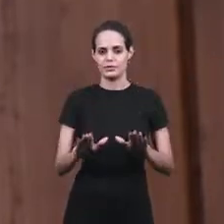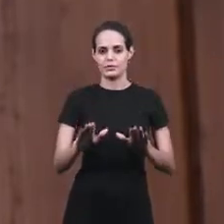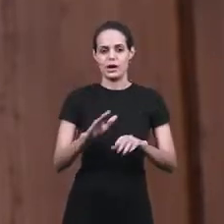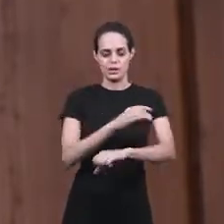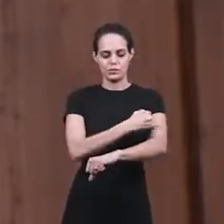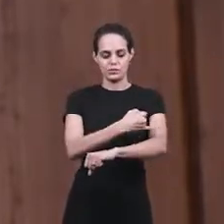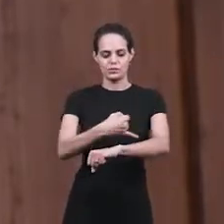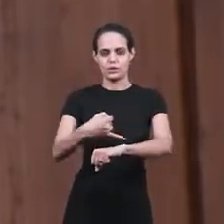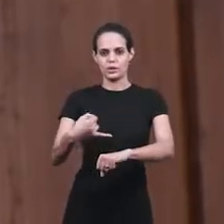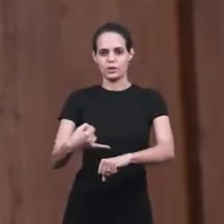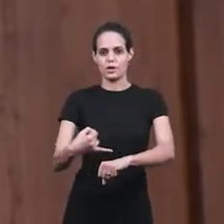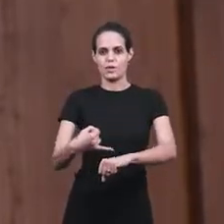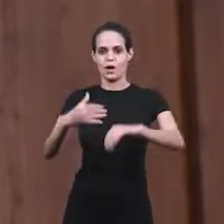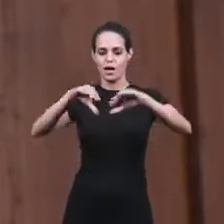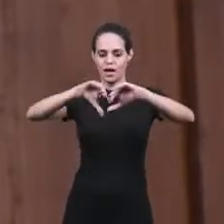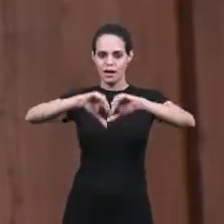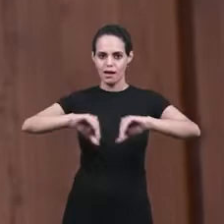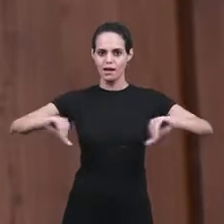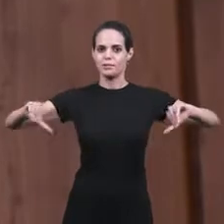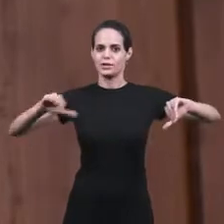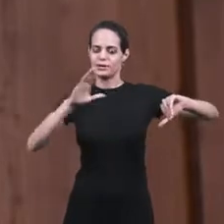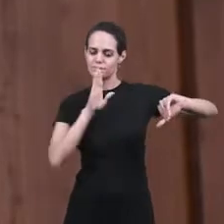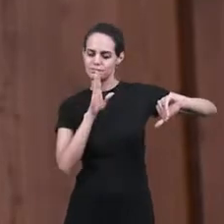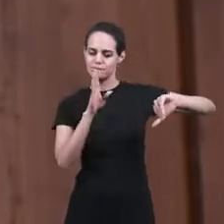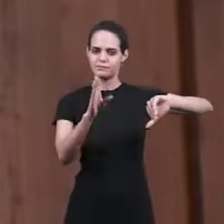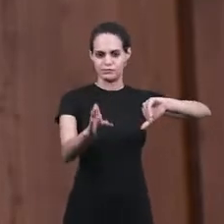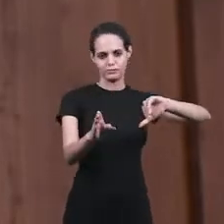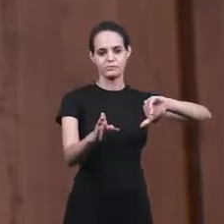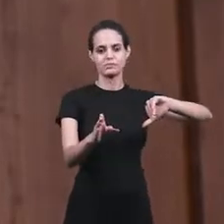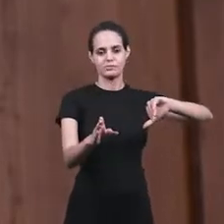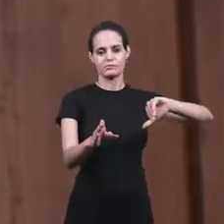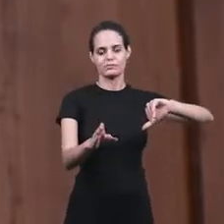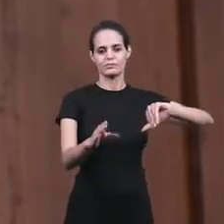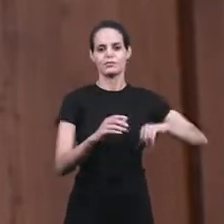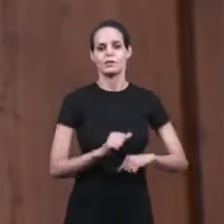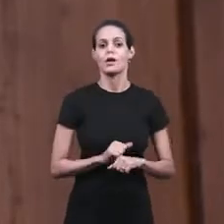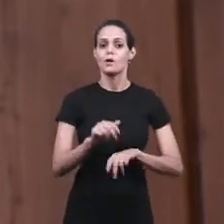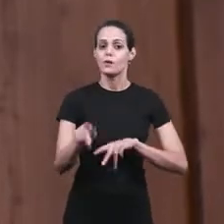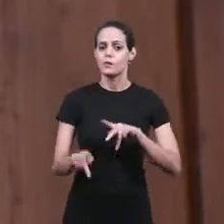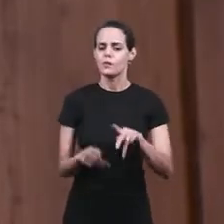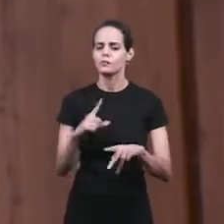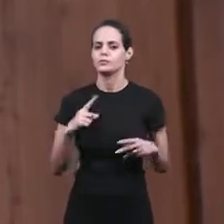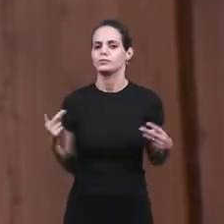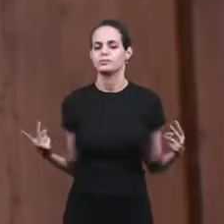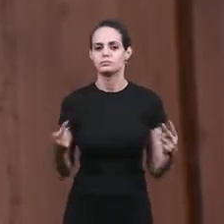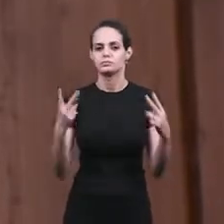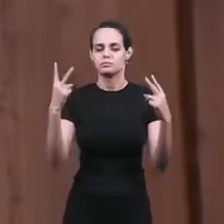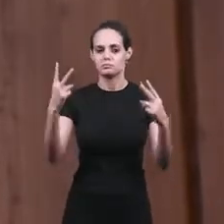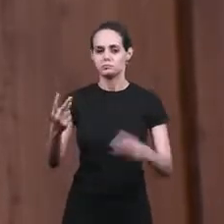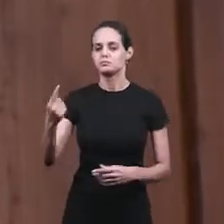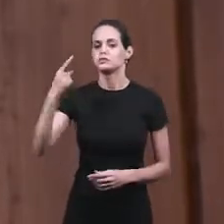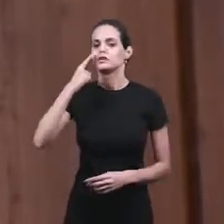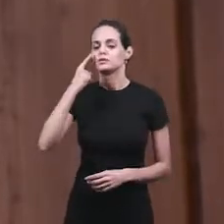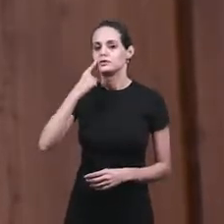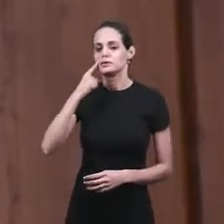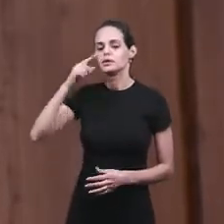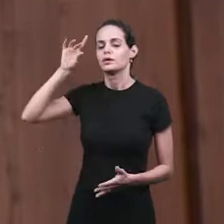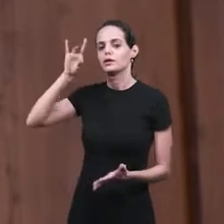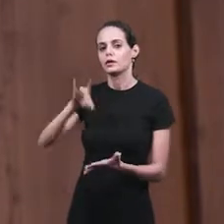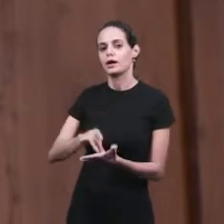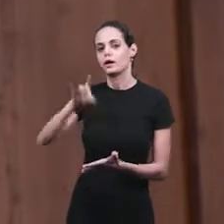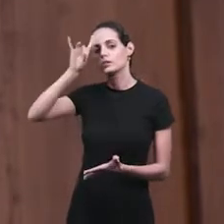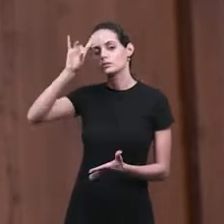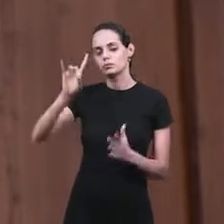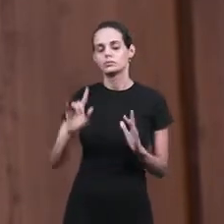en la presencia y se santificó, y ahí tuvo una gran victoria. Vieron a Dios